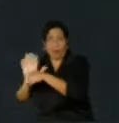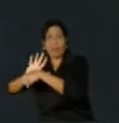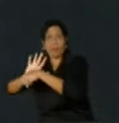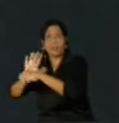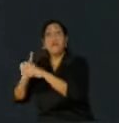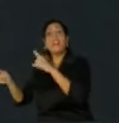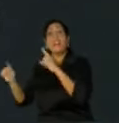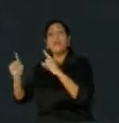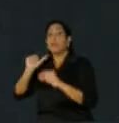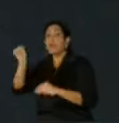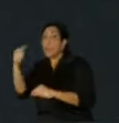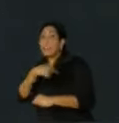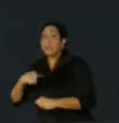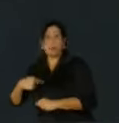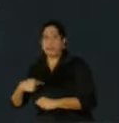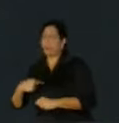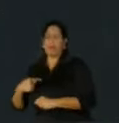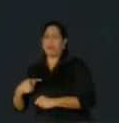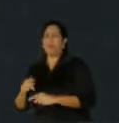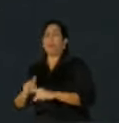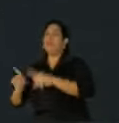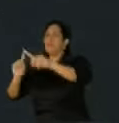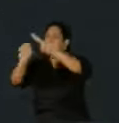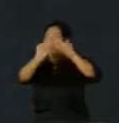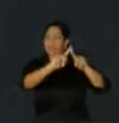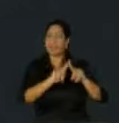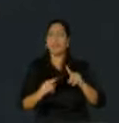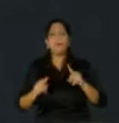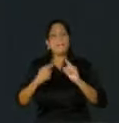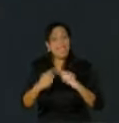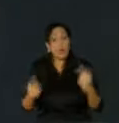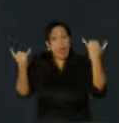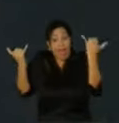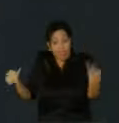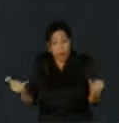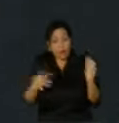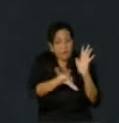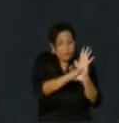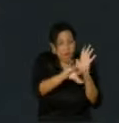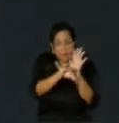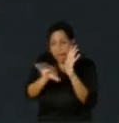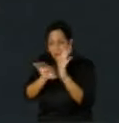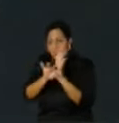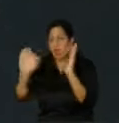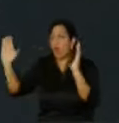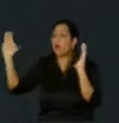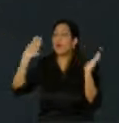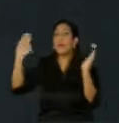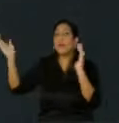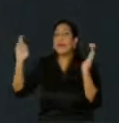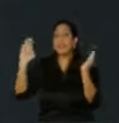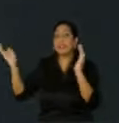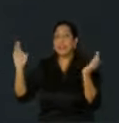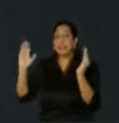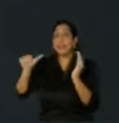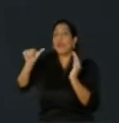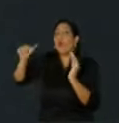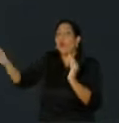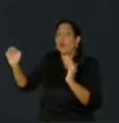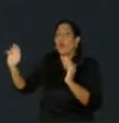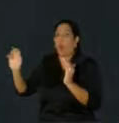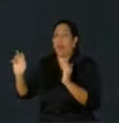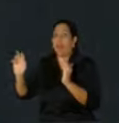el COVID-19 tiene sobre un 90% de similitud a los coronavirus que ya existen en murciélagos y en pangolines. Se